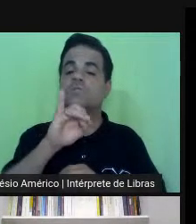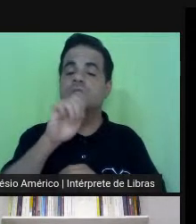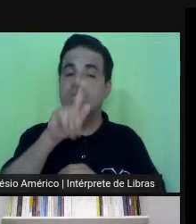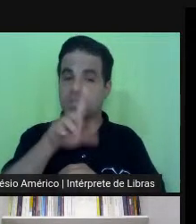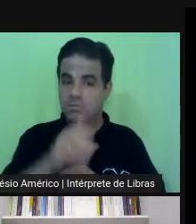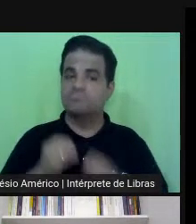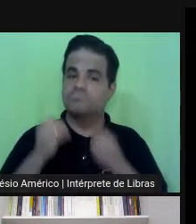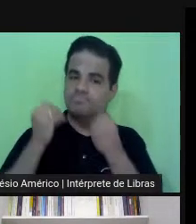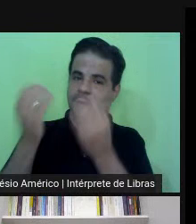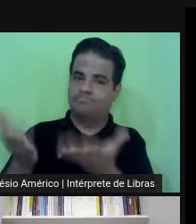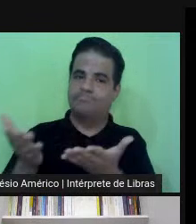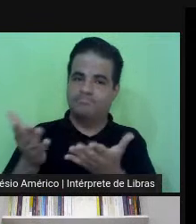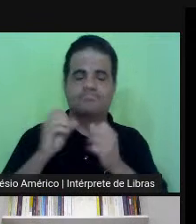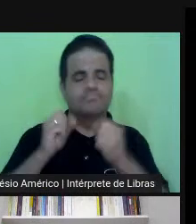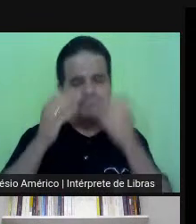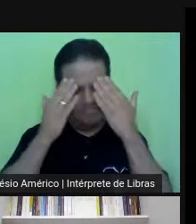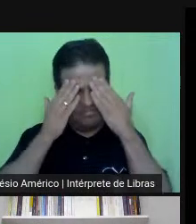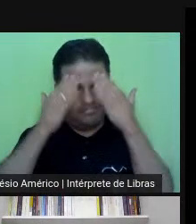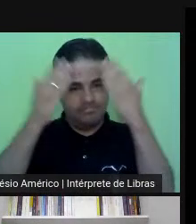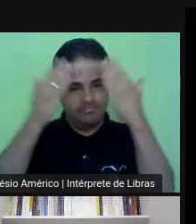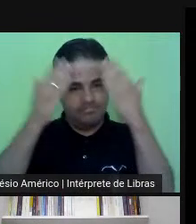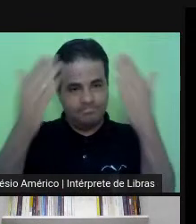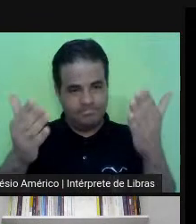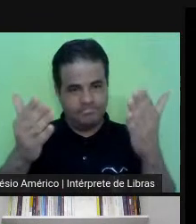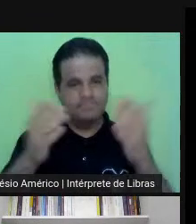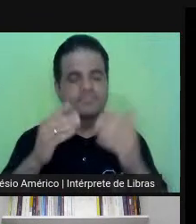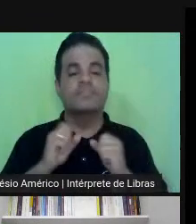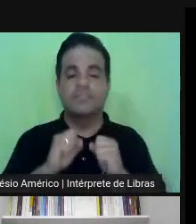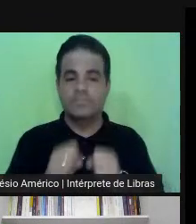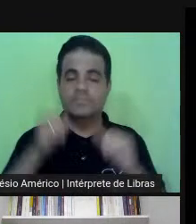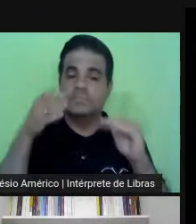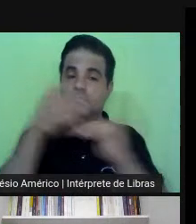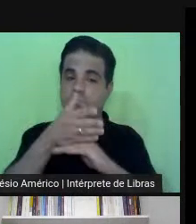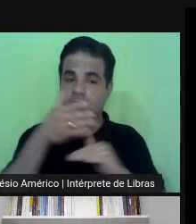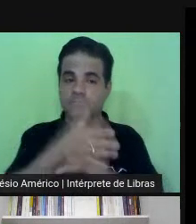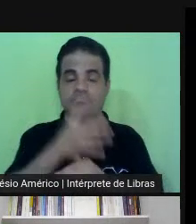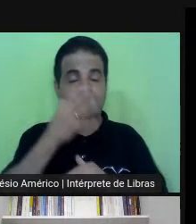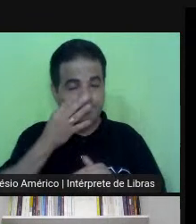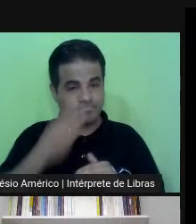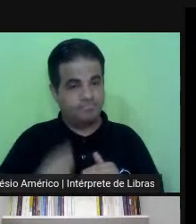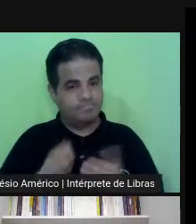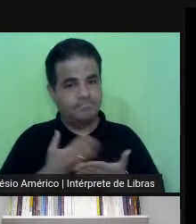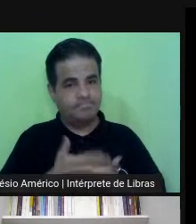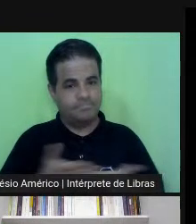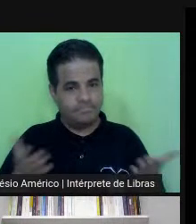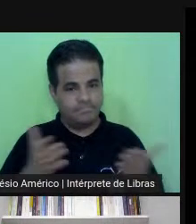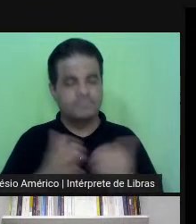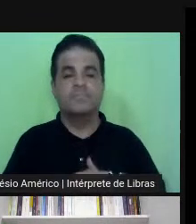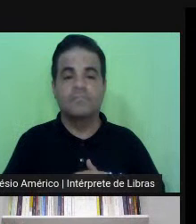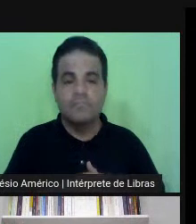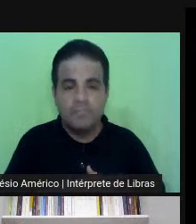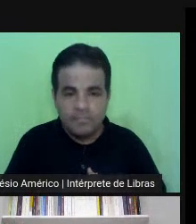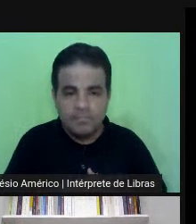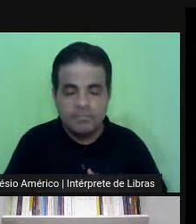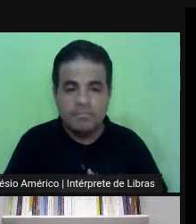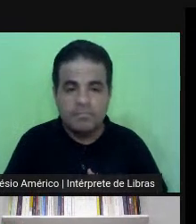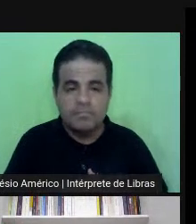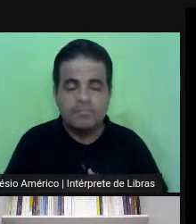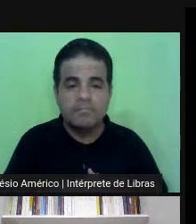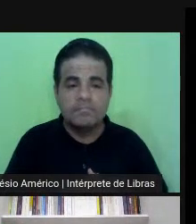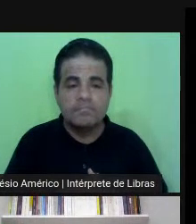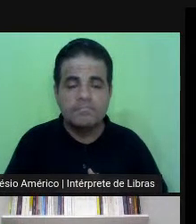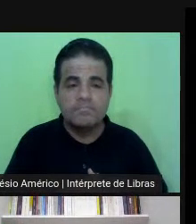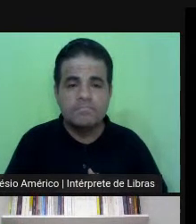conste muchísimas gracias por la participación la presencia obligado muchísimas gracias